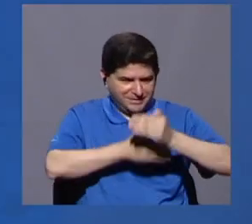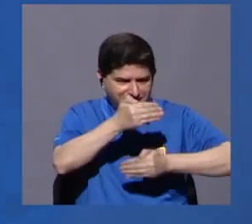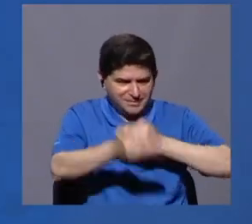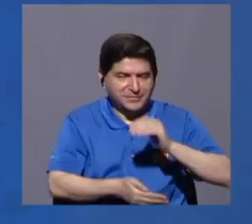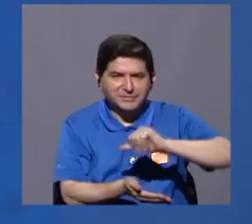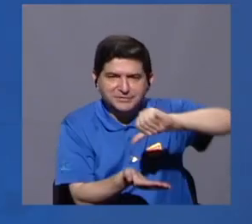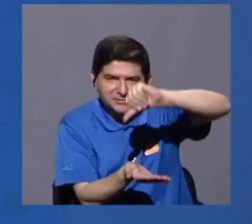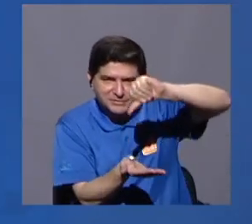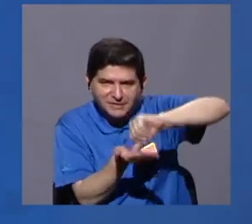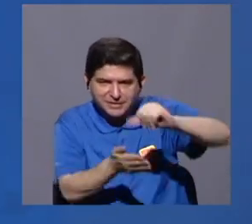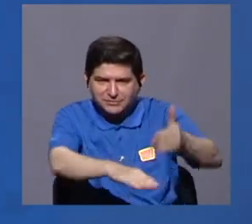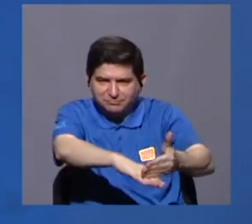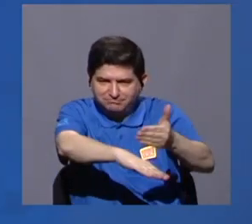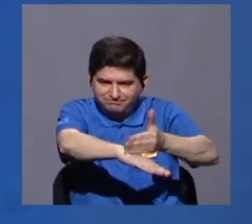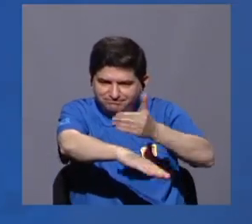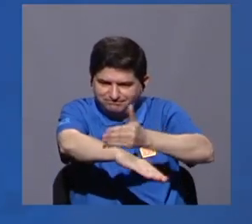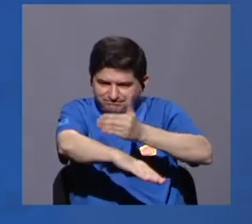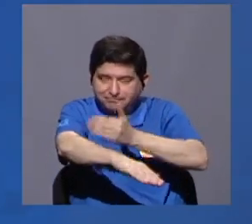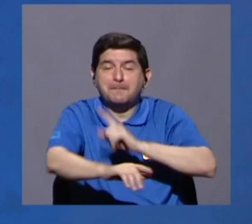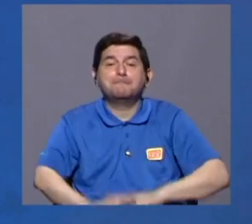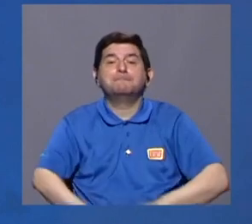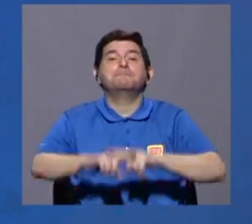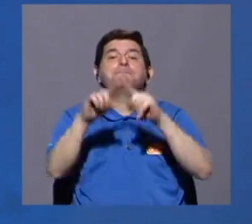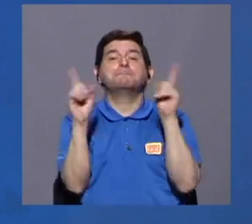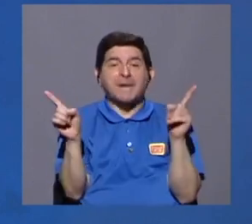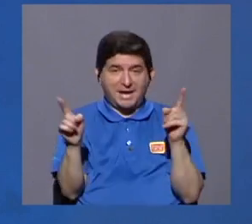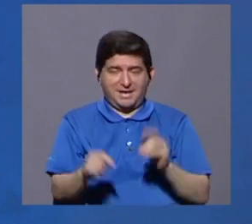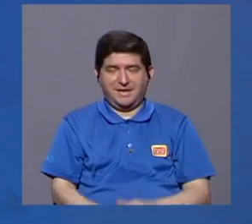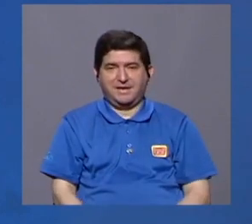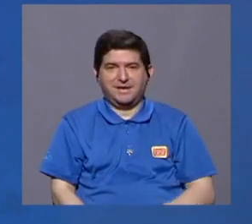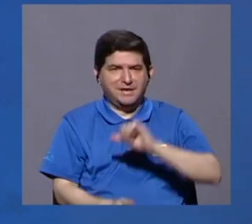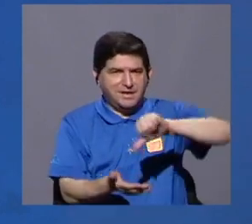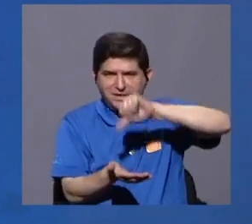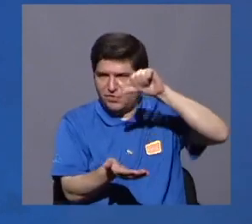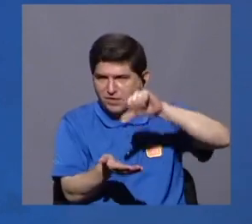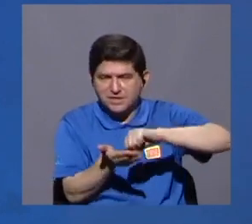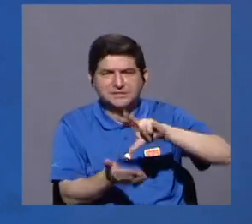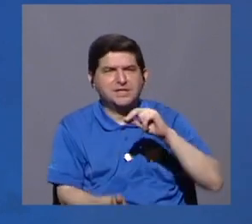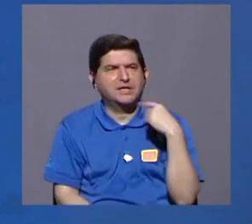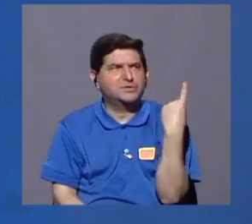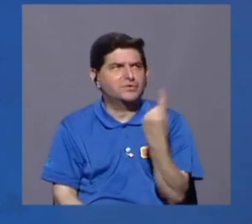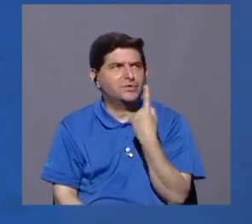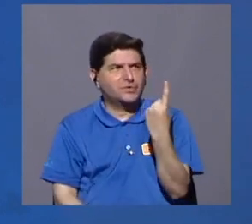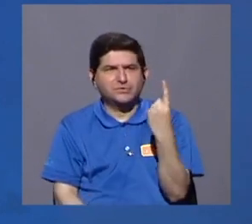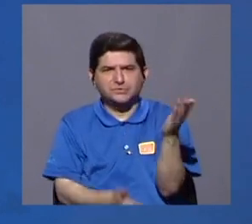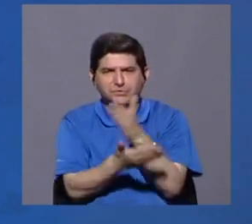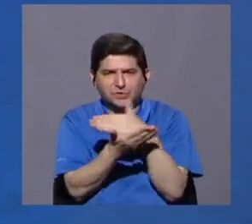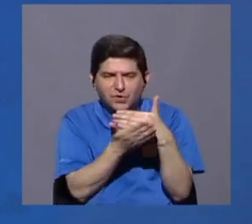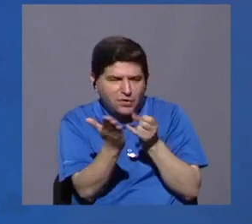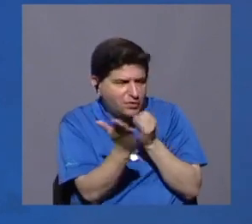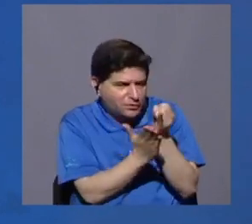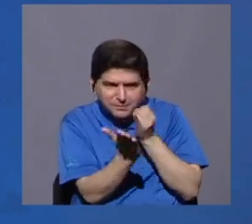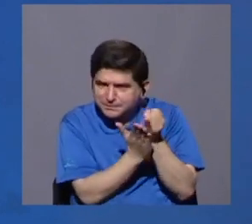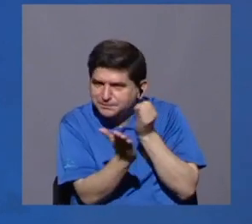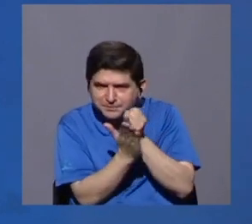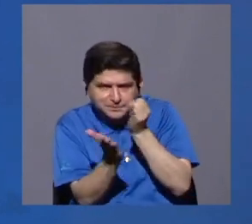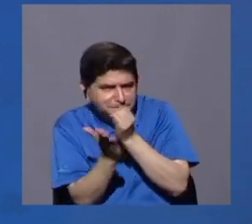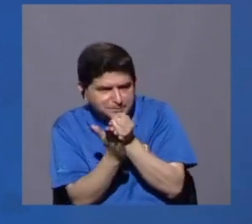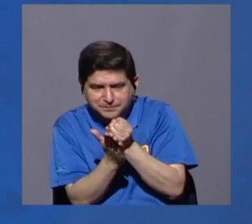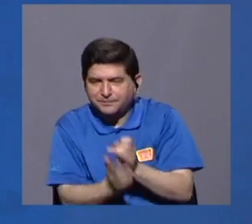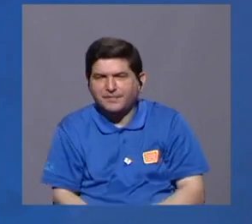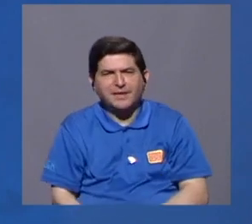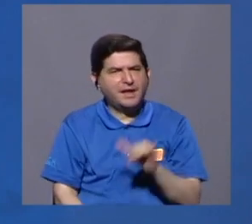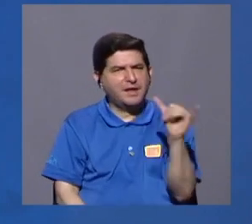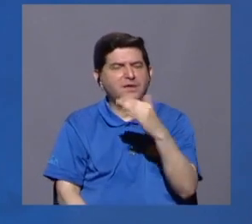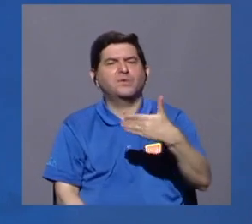que el centro crezca más y más pero éste aún así el centro no se queda solamente con la parte de investigación sino